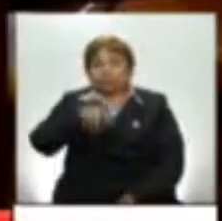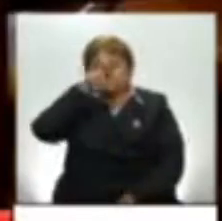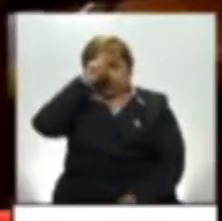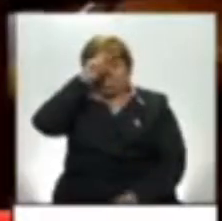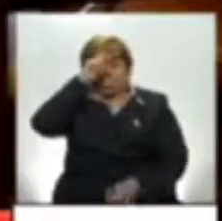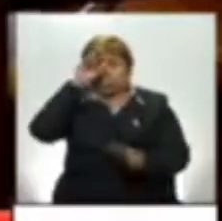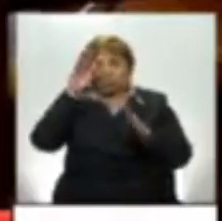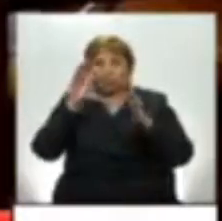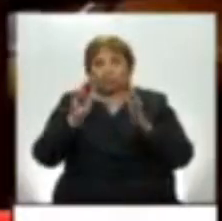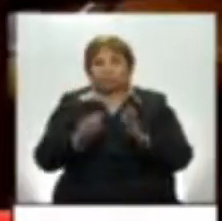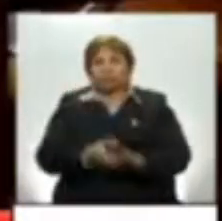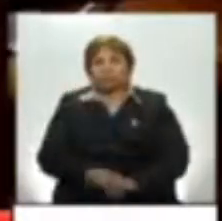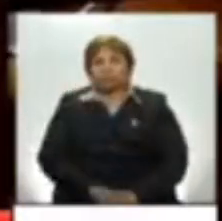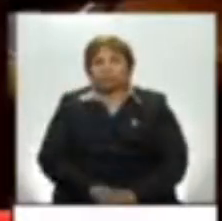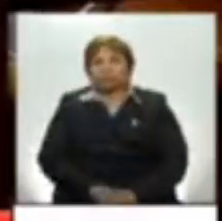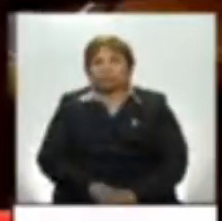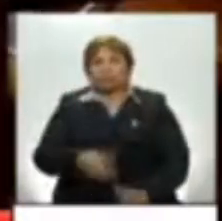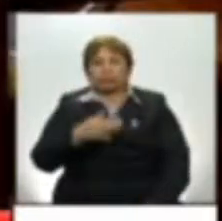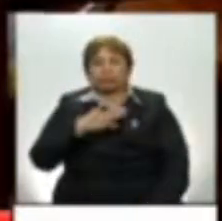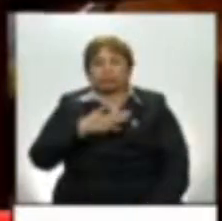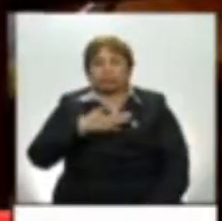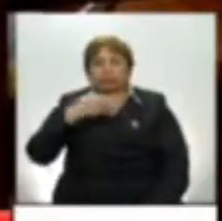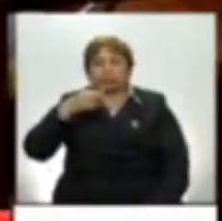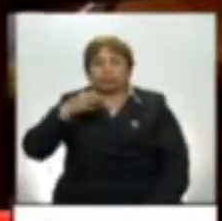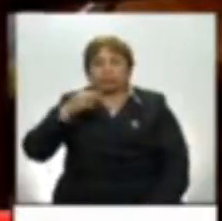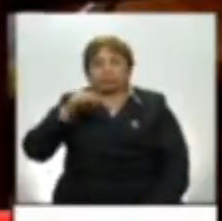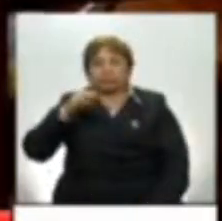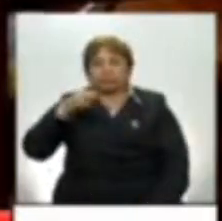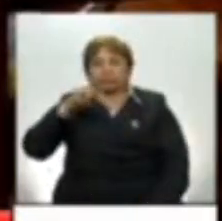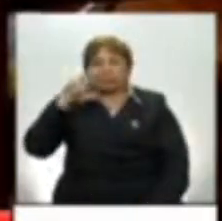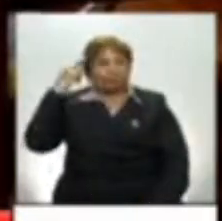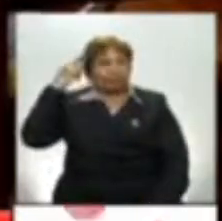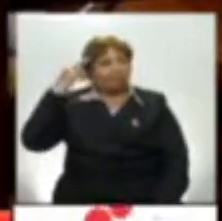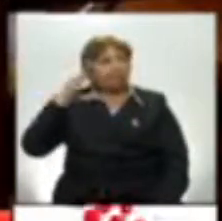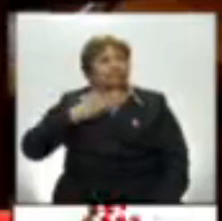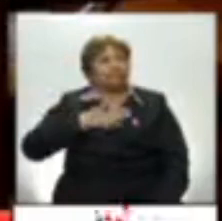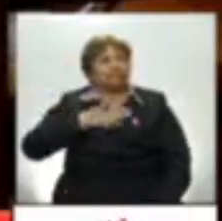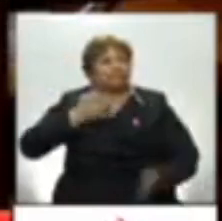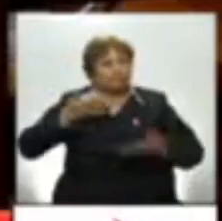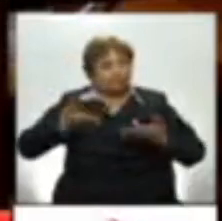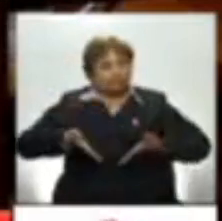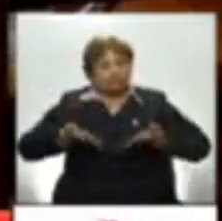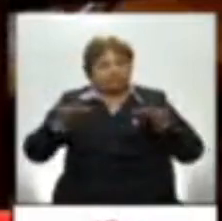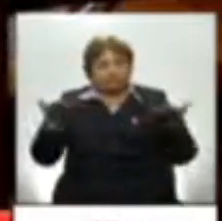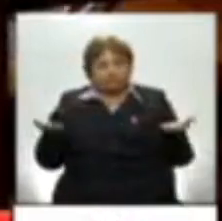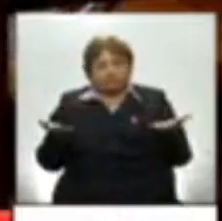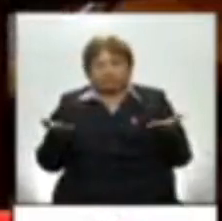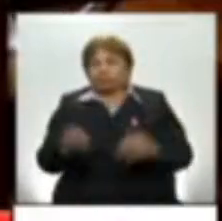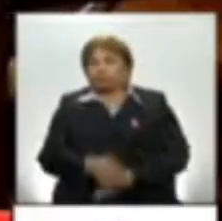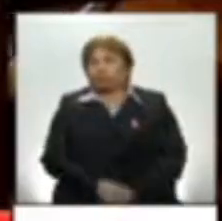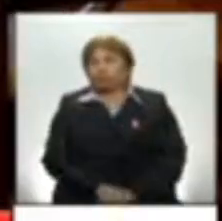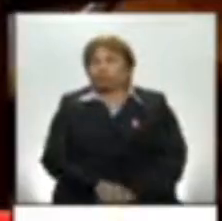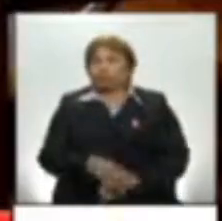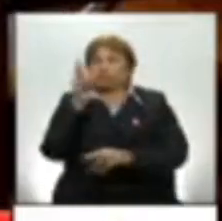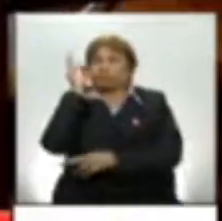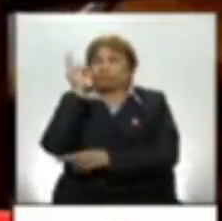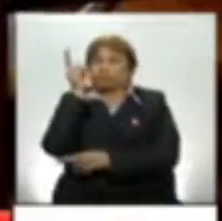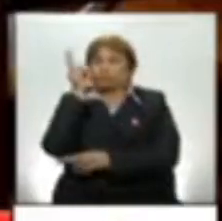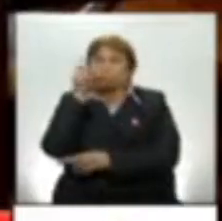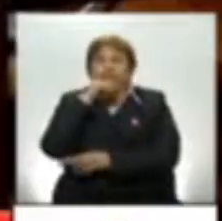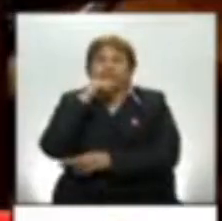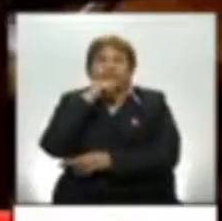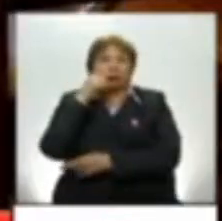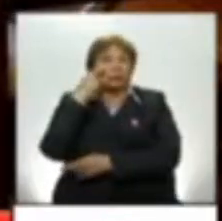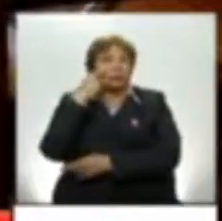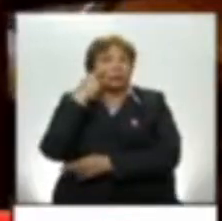patria, por mi madre y mi padre que son la razón de mi existencia, por los maestros y